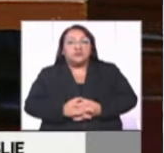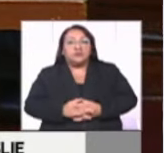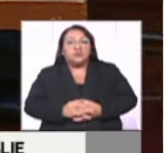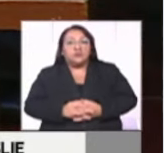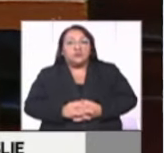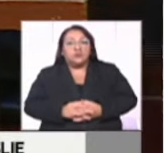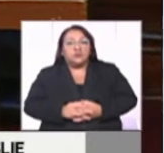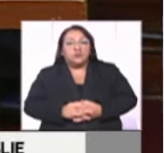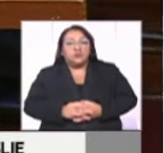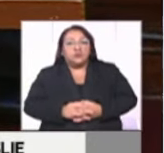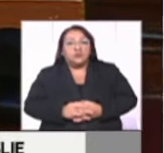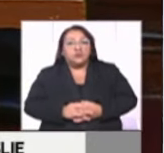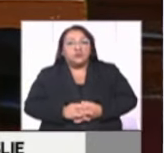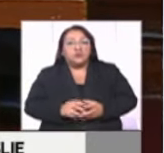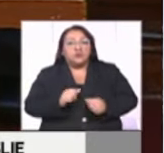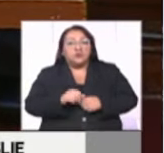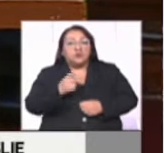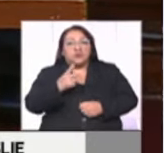número